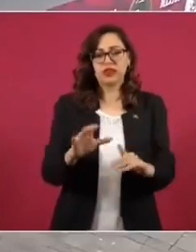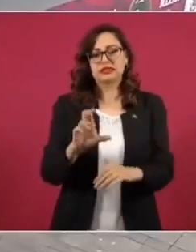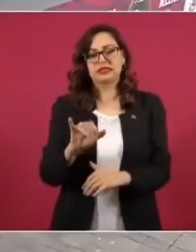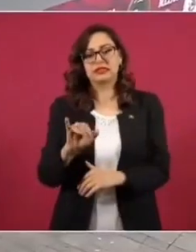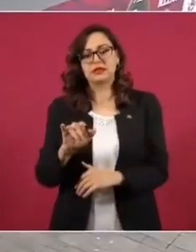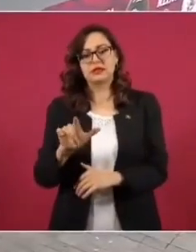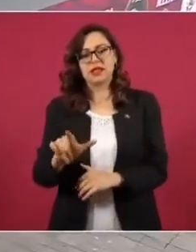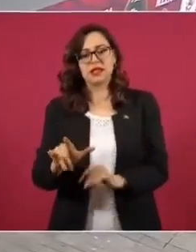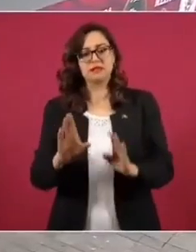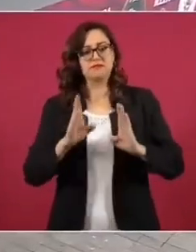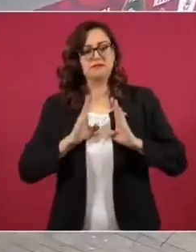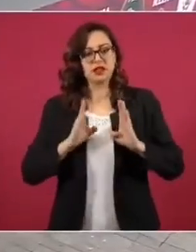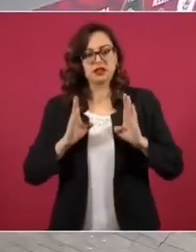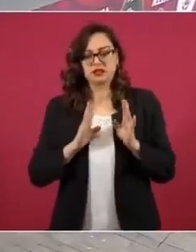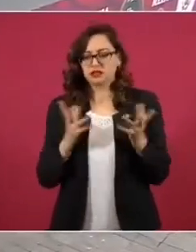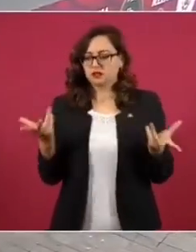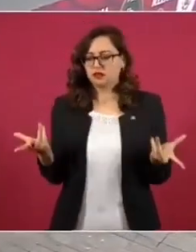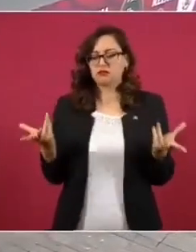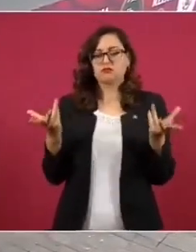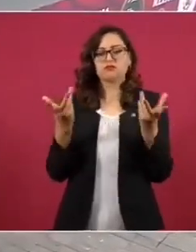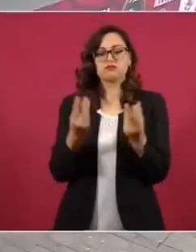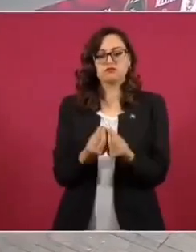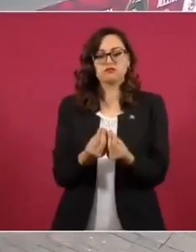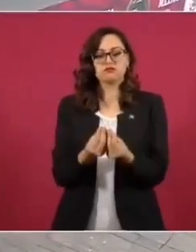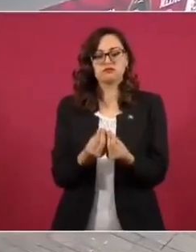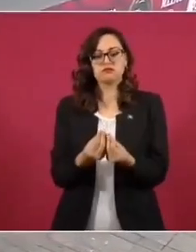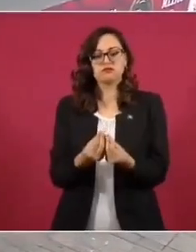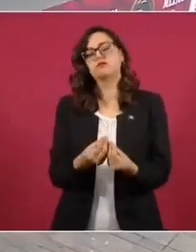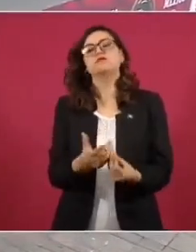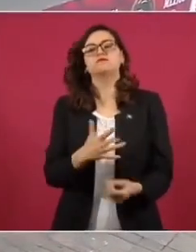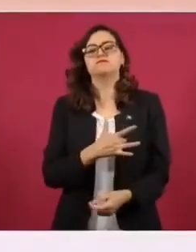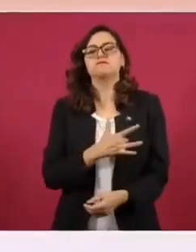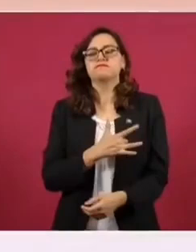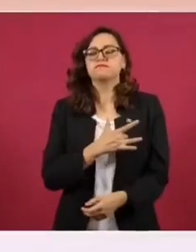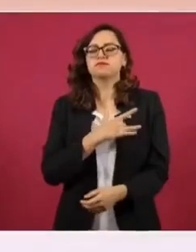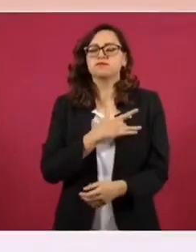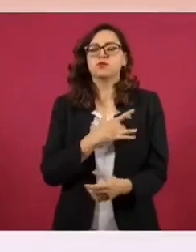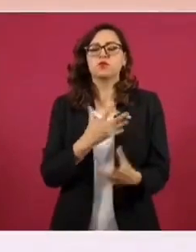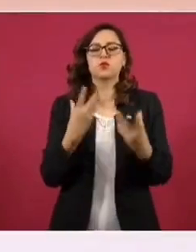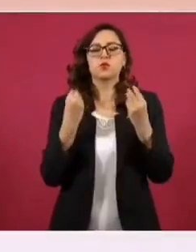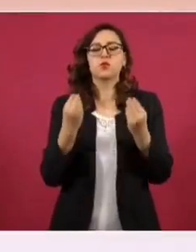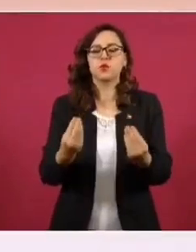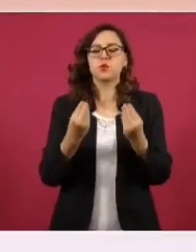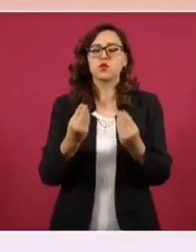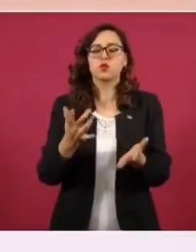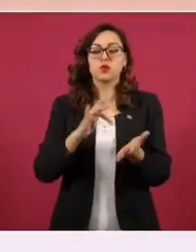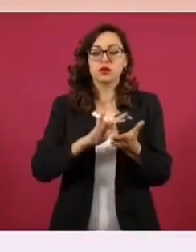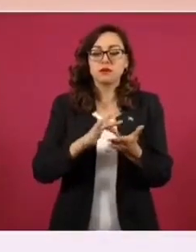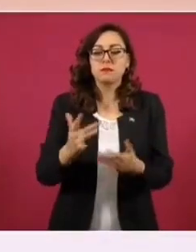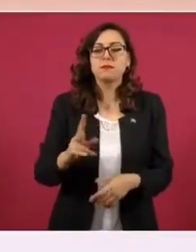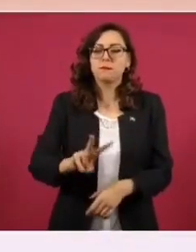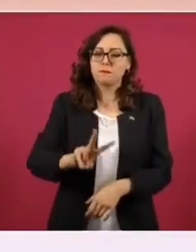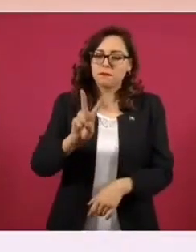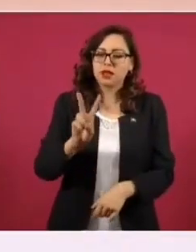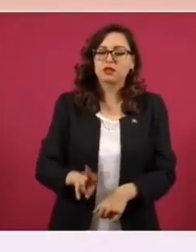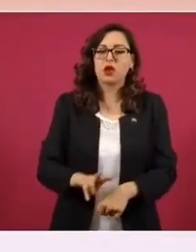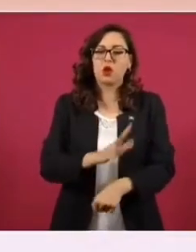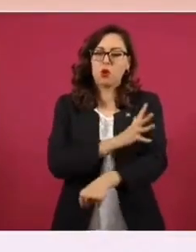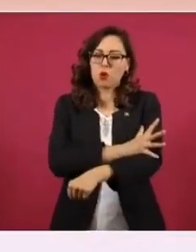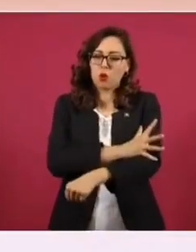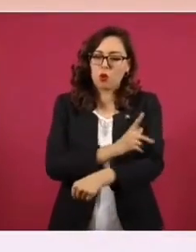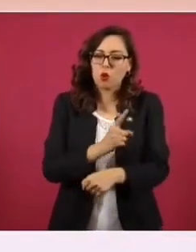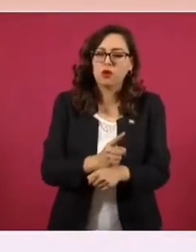agradezco manera fraterna sincera la